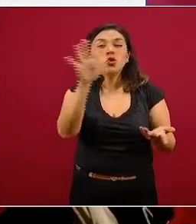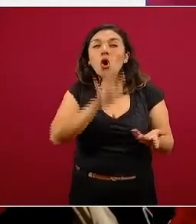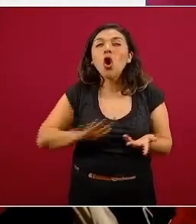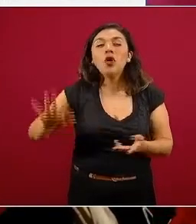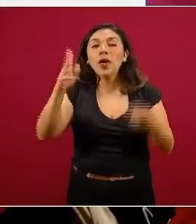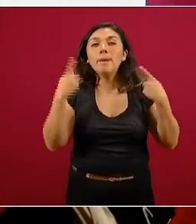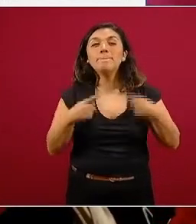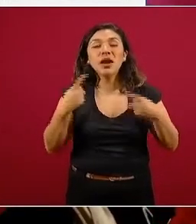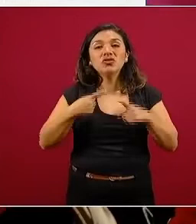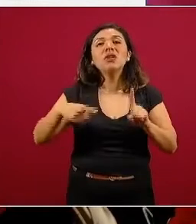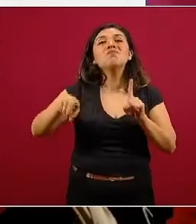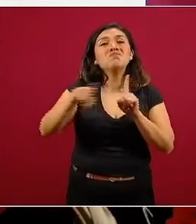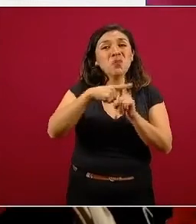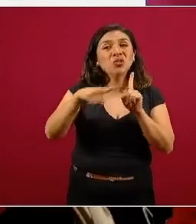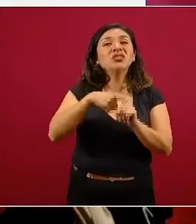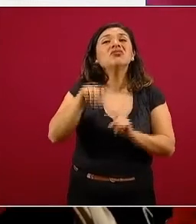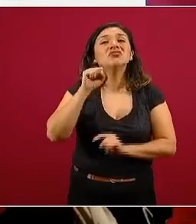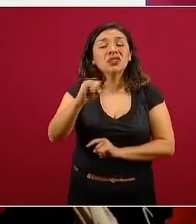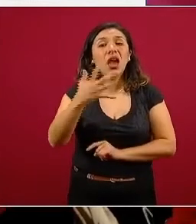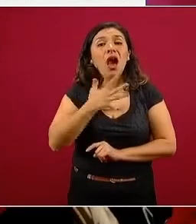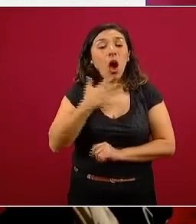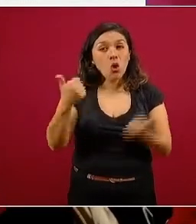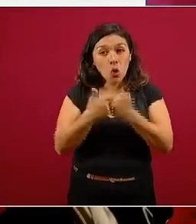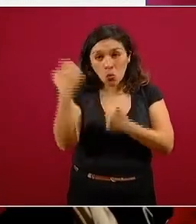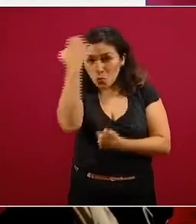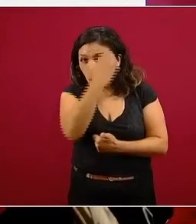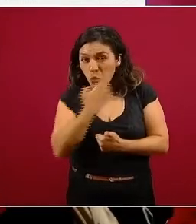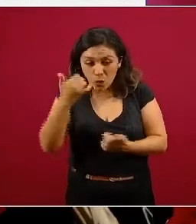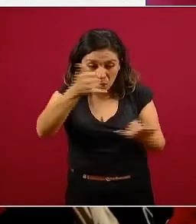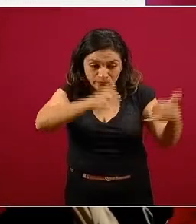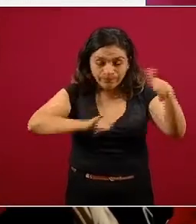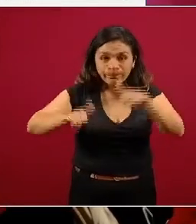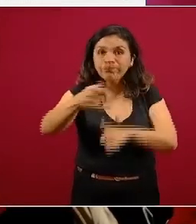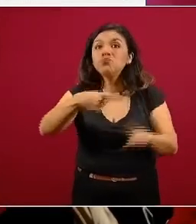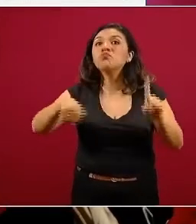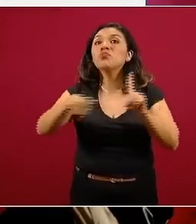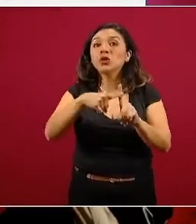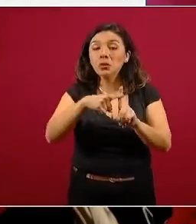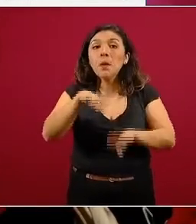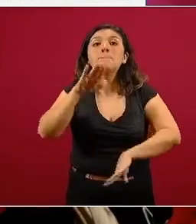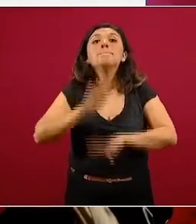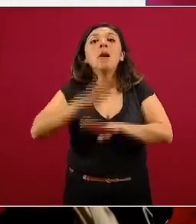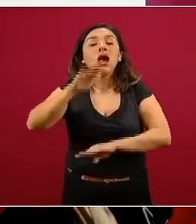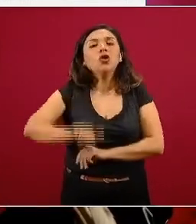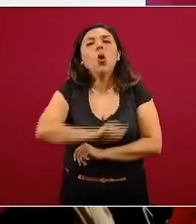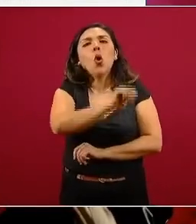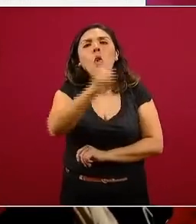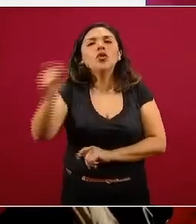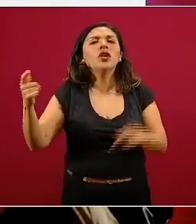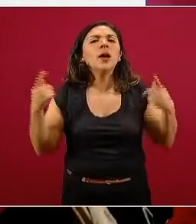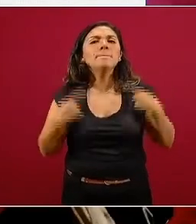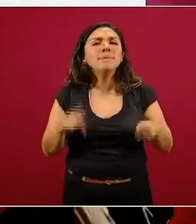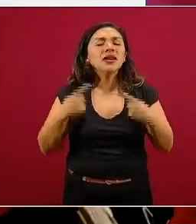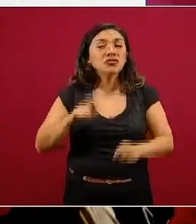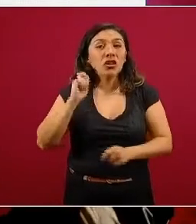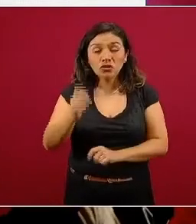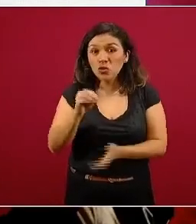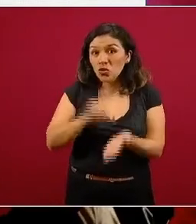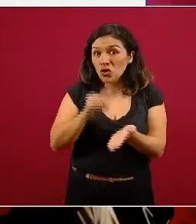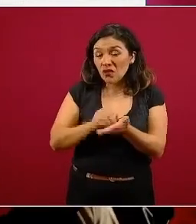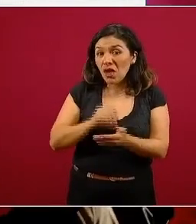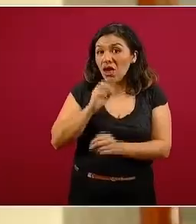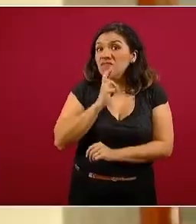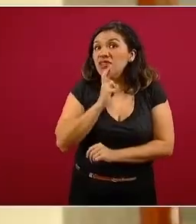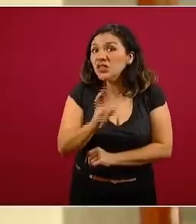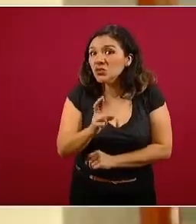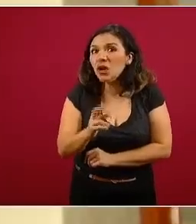de casos confirmados ya con una prueba positiva, estamos sumándole aquellas personas que todavía tienen un